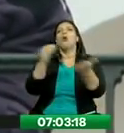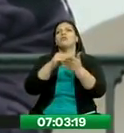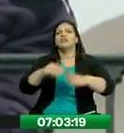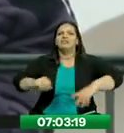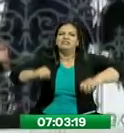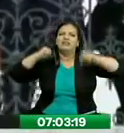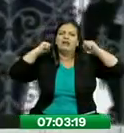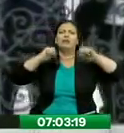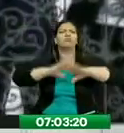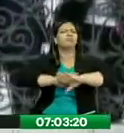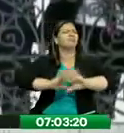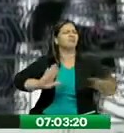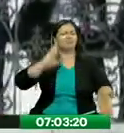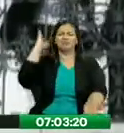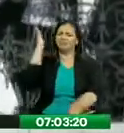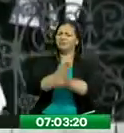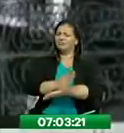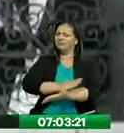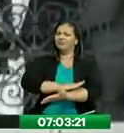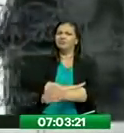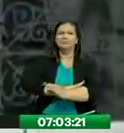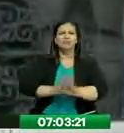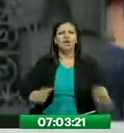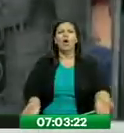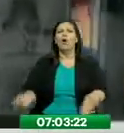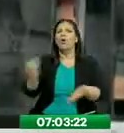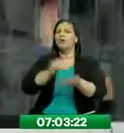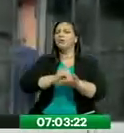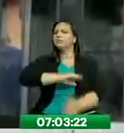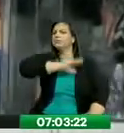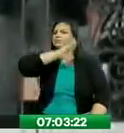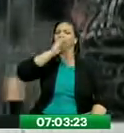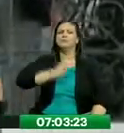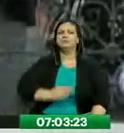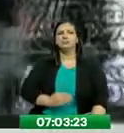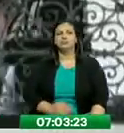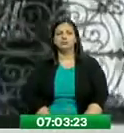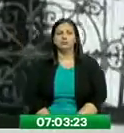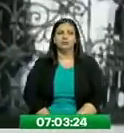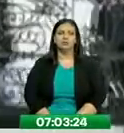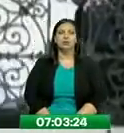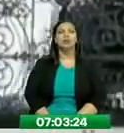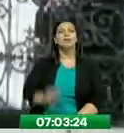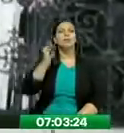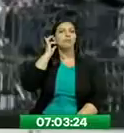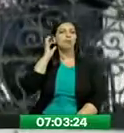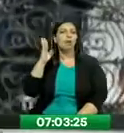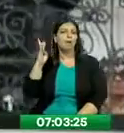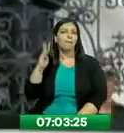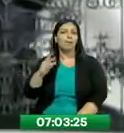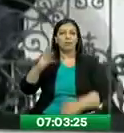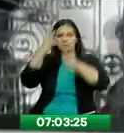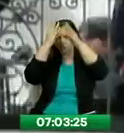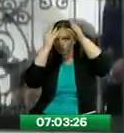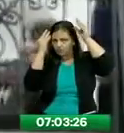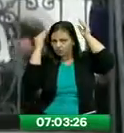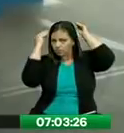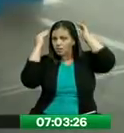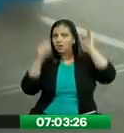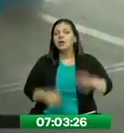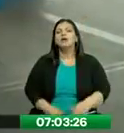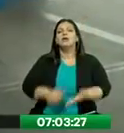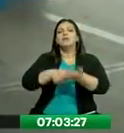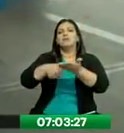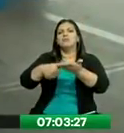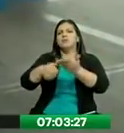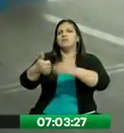como esta. El mandatario estuvo acompañado de la primera dama, del vicepresidente, así como de varios de sus ministros de Estado. E